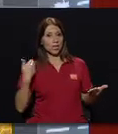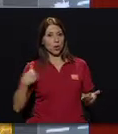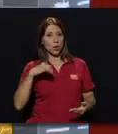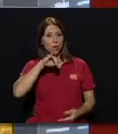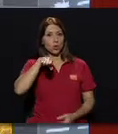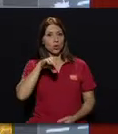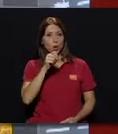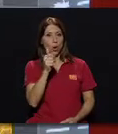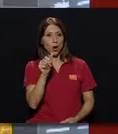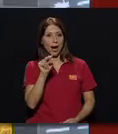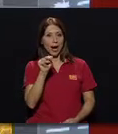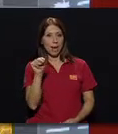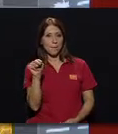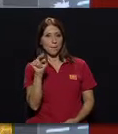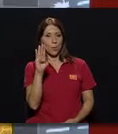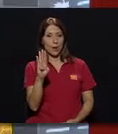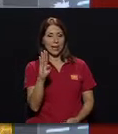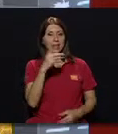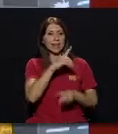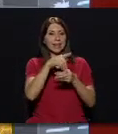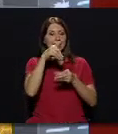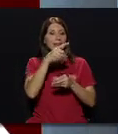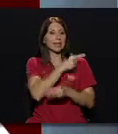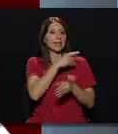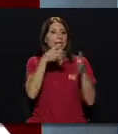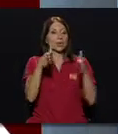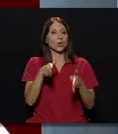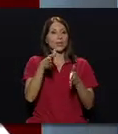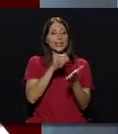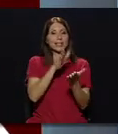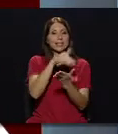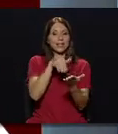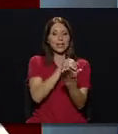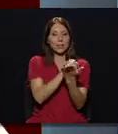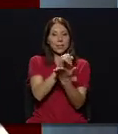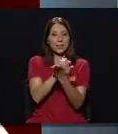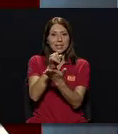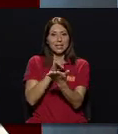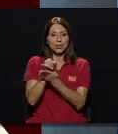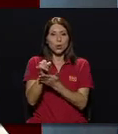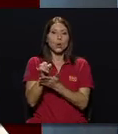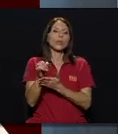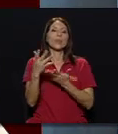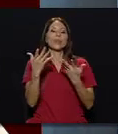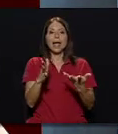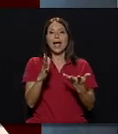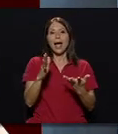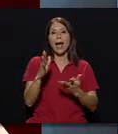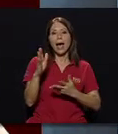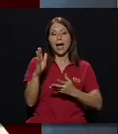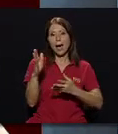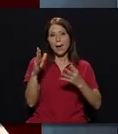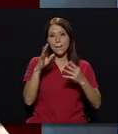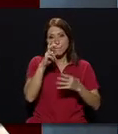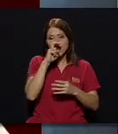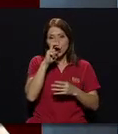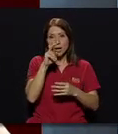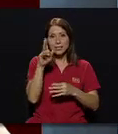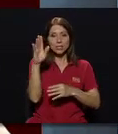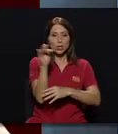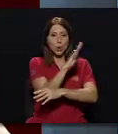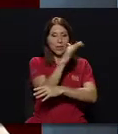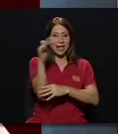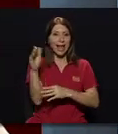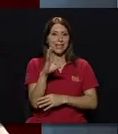esta oportunidad el señor Johan Bonven, quien es el director del Centro de Investigaciones Apícolas Tropicales, SINART, de la Universidad Nacional. Gracias por estar